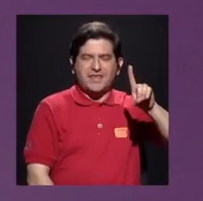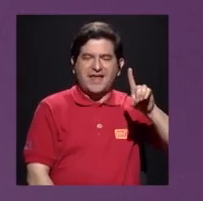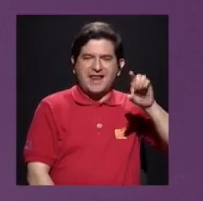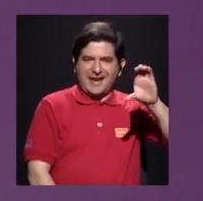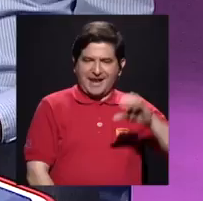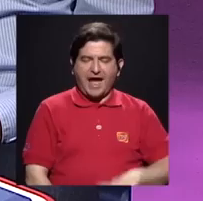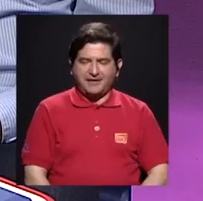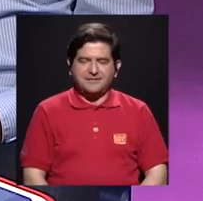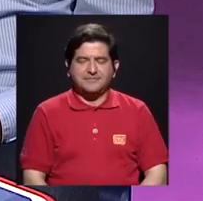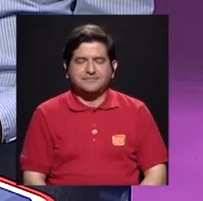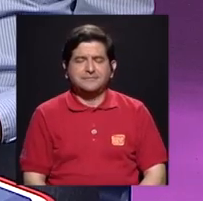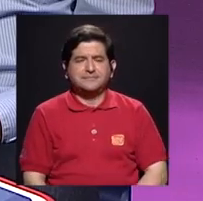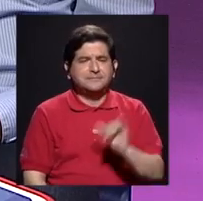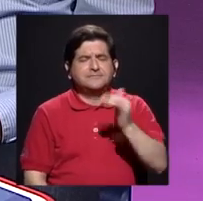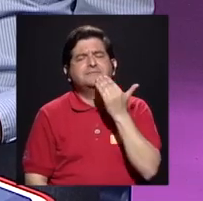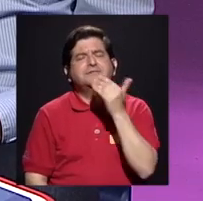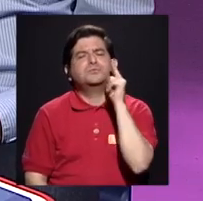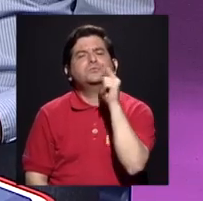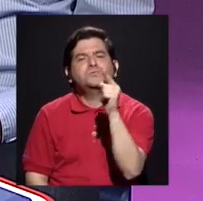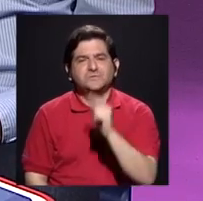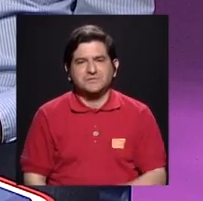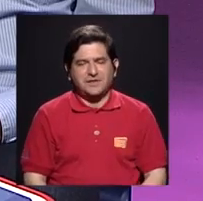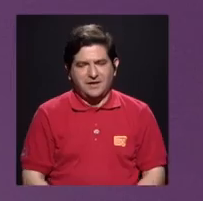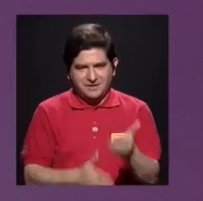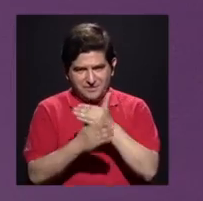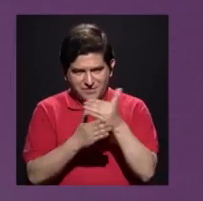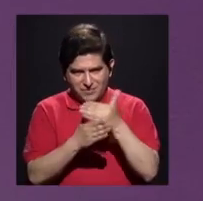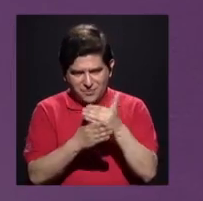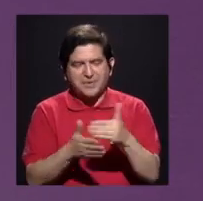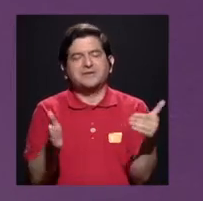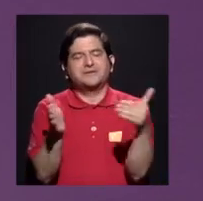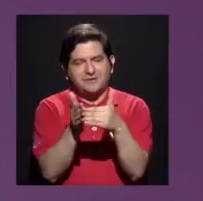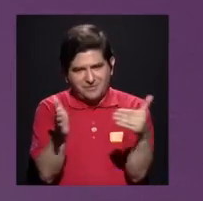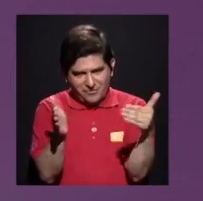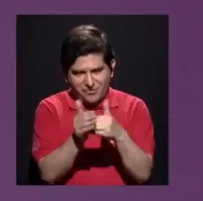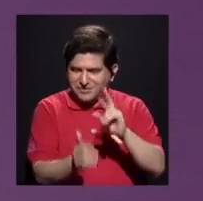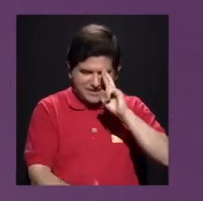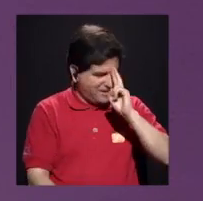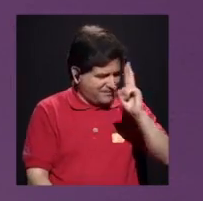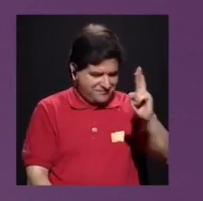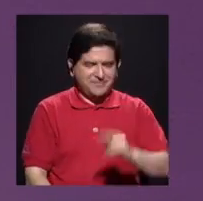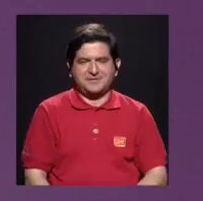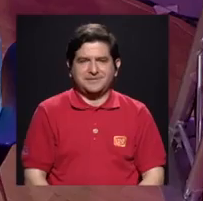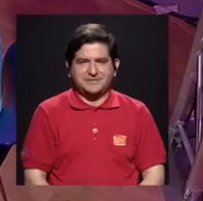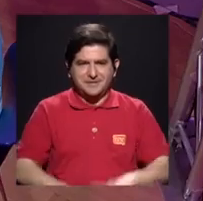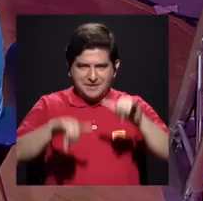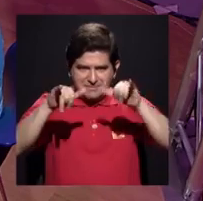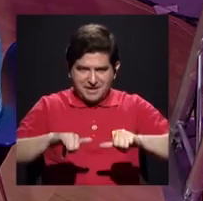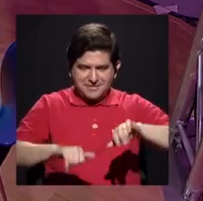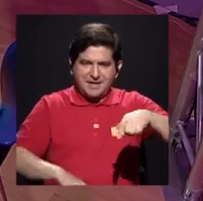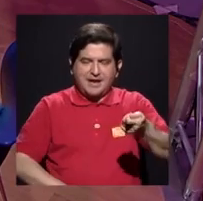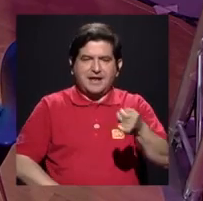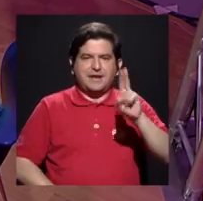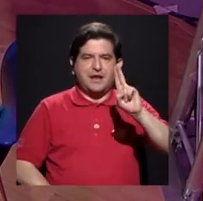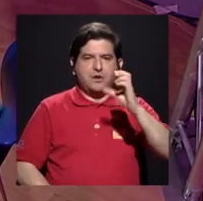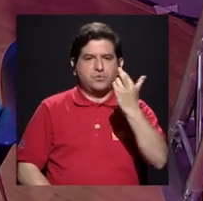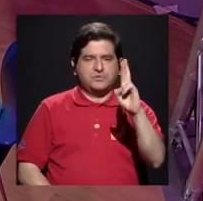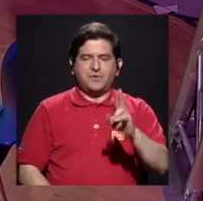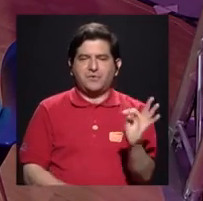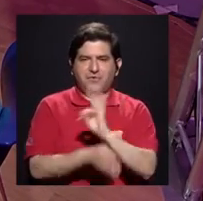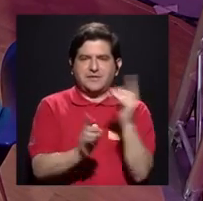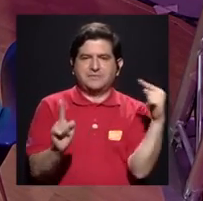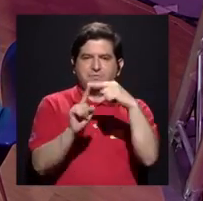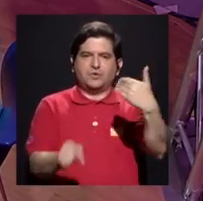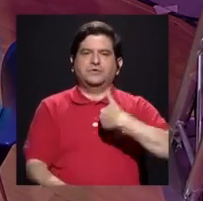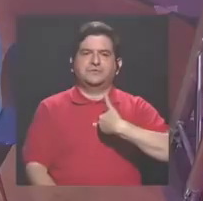y sobre todo muchas gracias a ustedes por compartir una vez más y reverencias que desee con canal use rtv